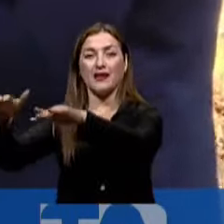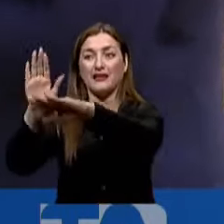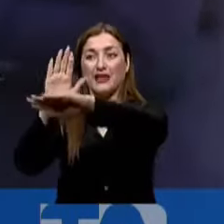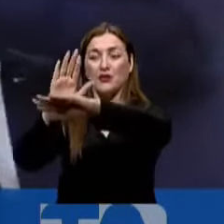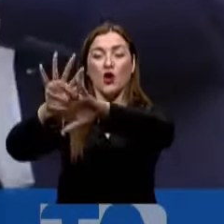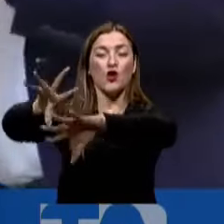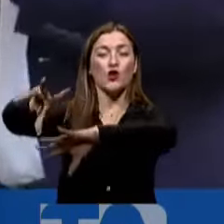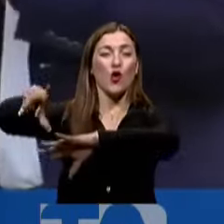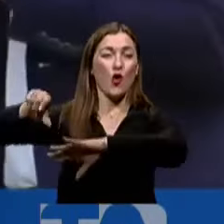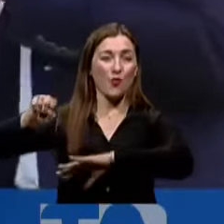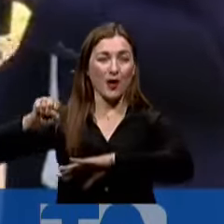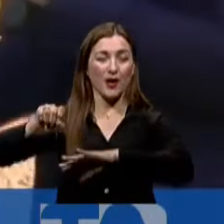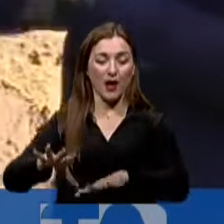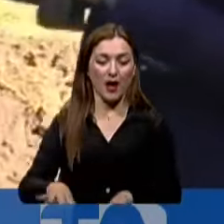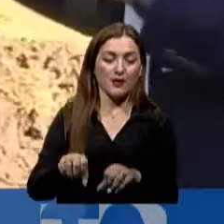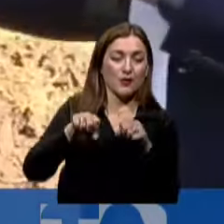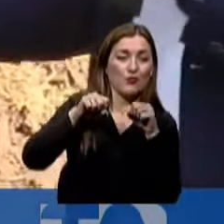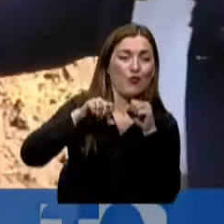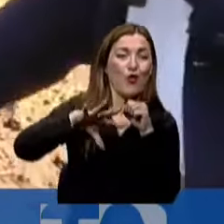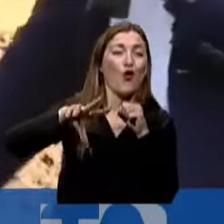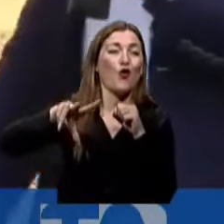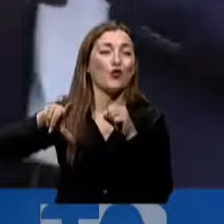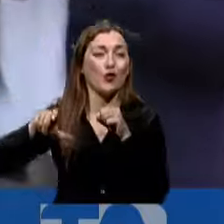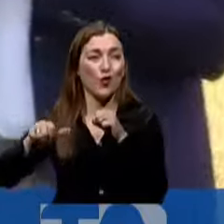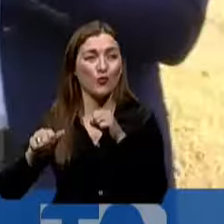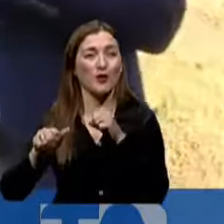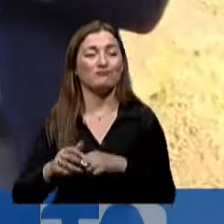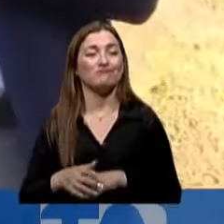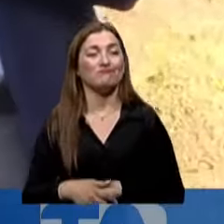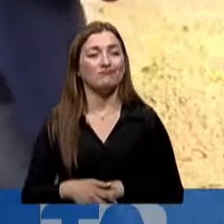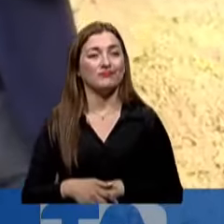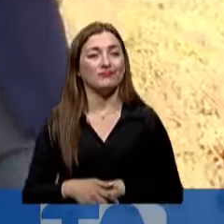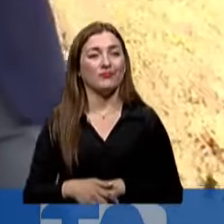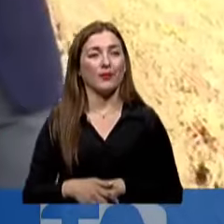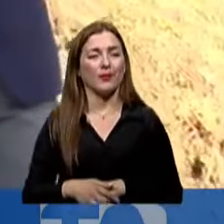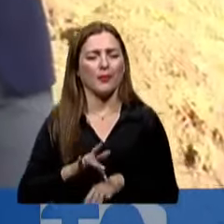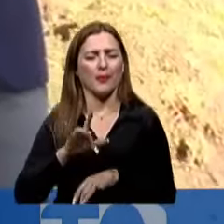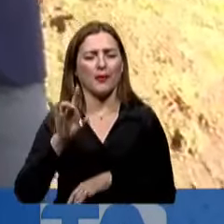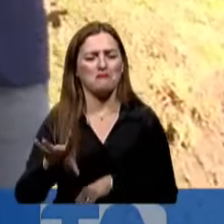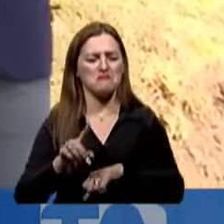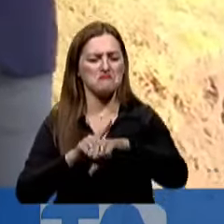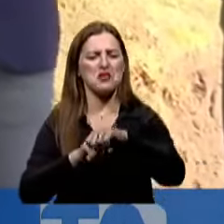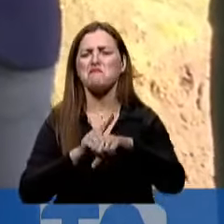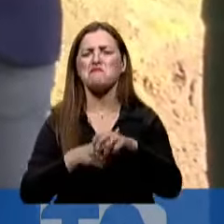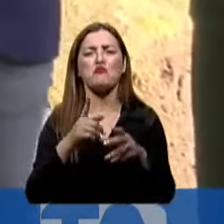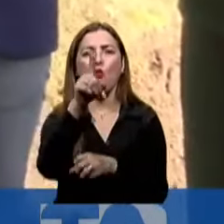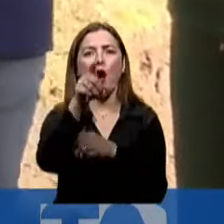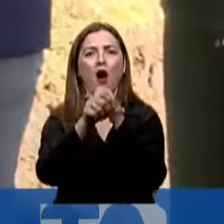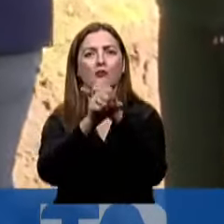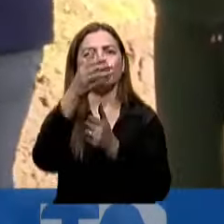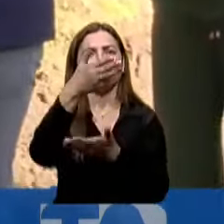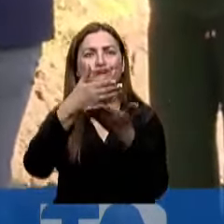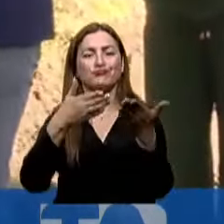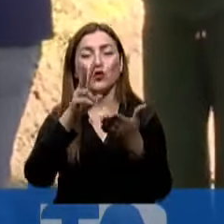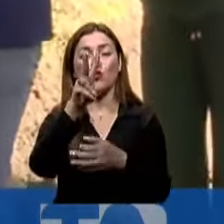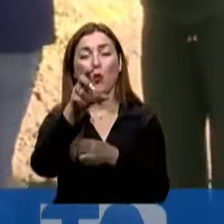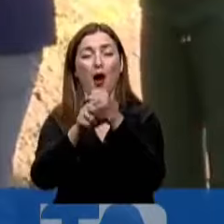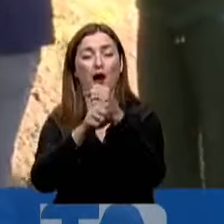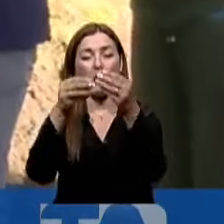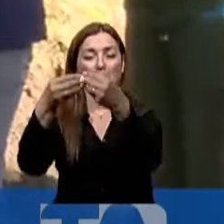se han robado las cobijas la unidad policial como bien manifiestan está ya abandonada aproximadamente un año y medio 2 años